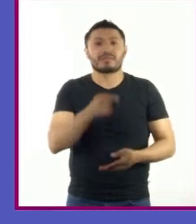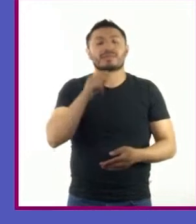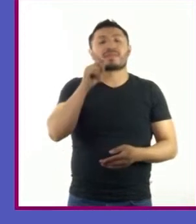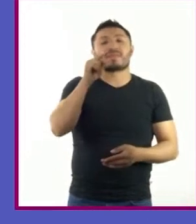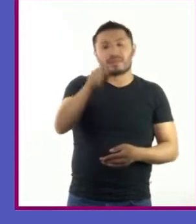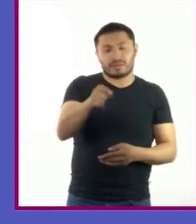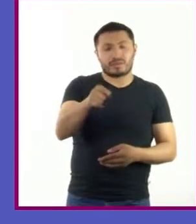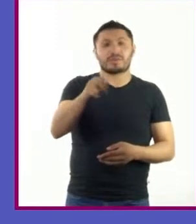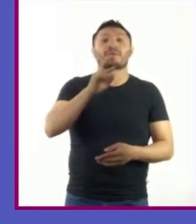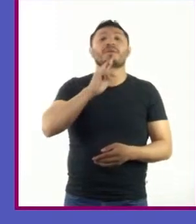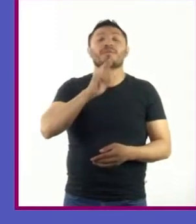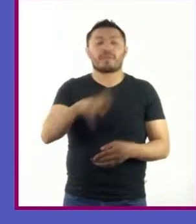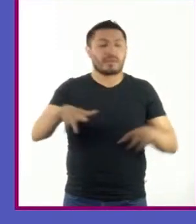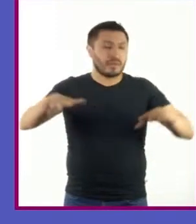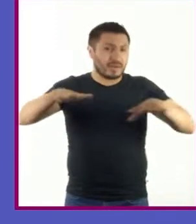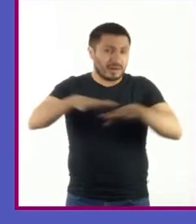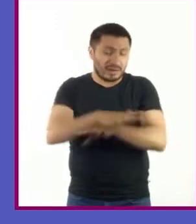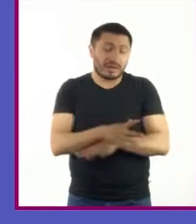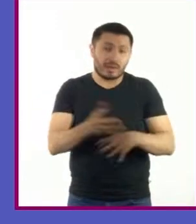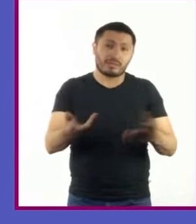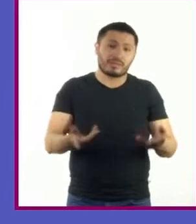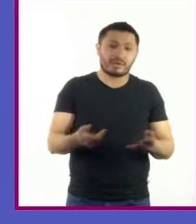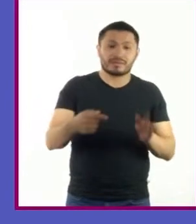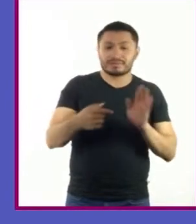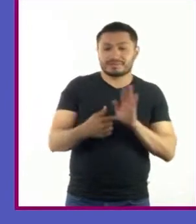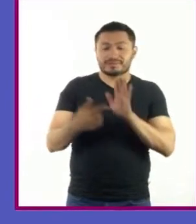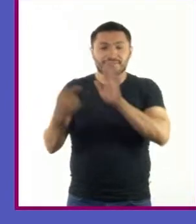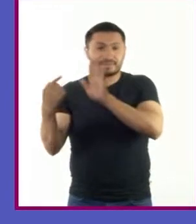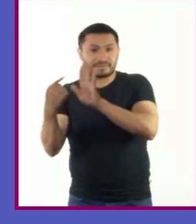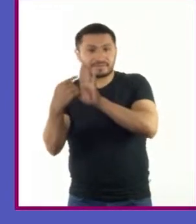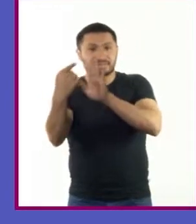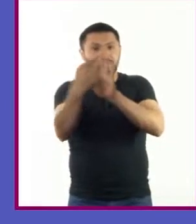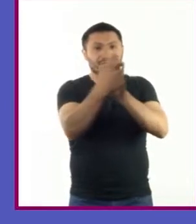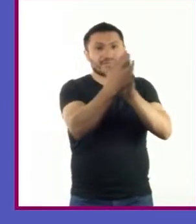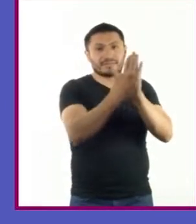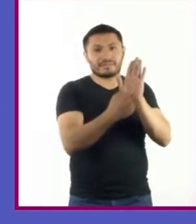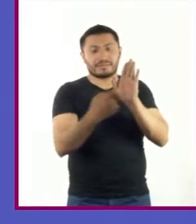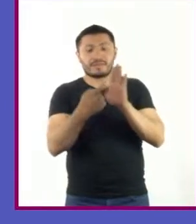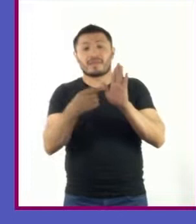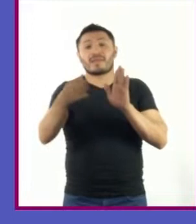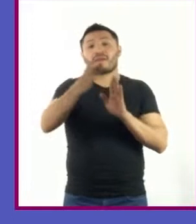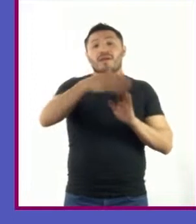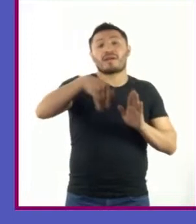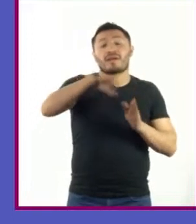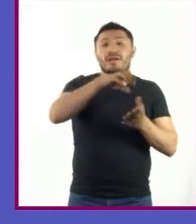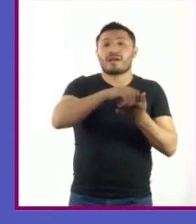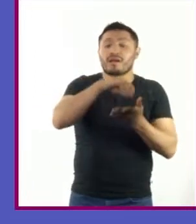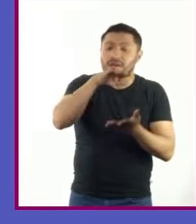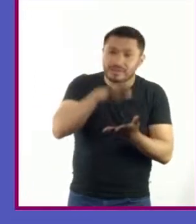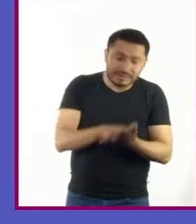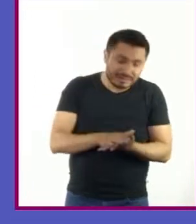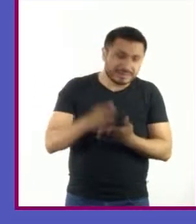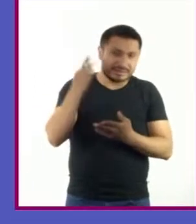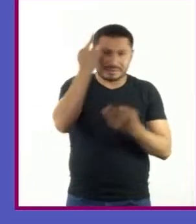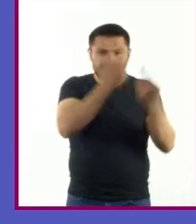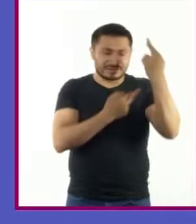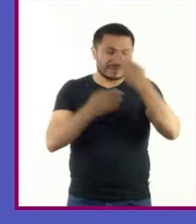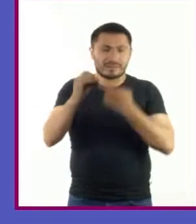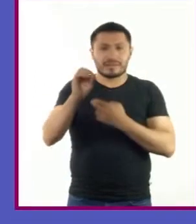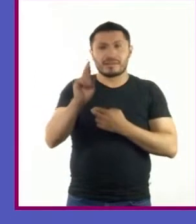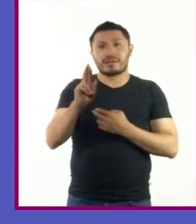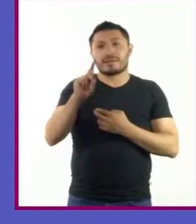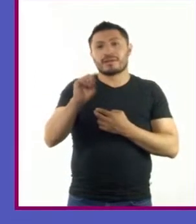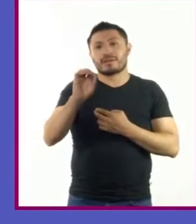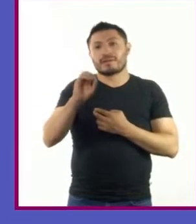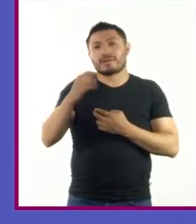revisiones podías hacerle al texto, como aquí, que pone buscar una cita o revisar ortografía y puntuación. Esa